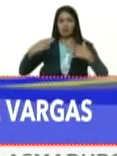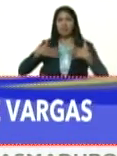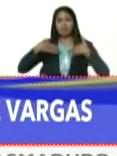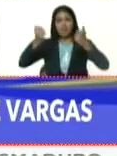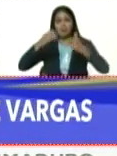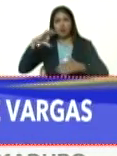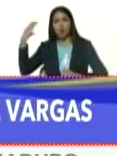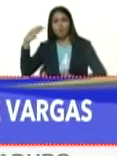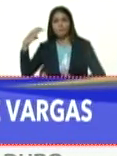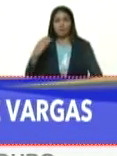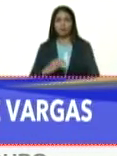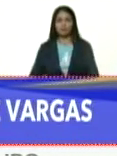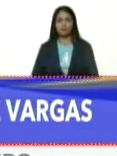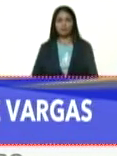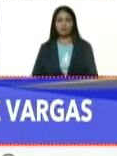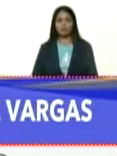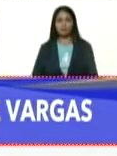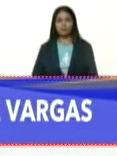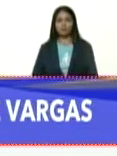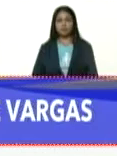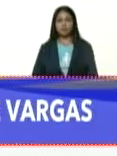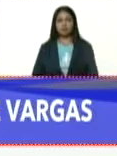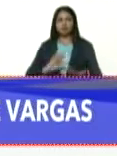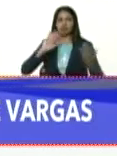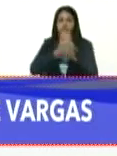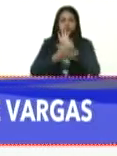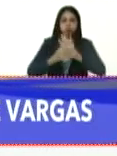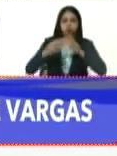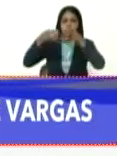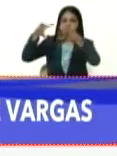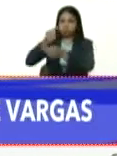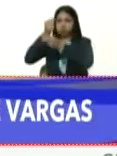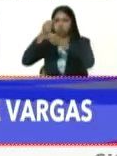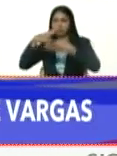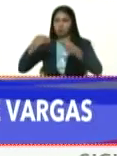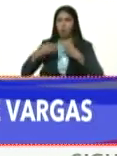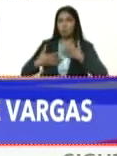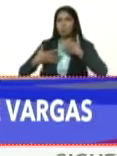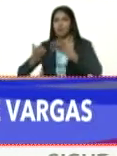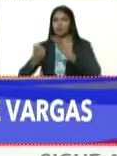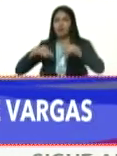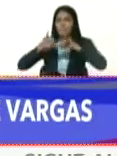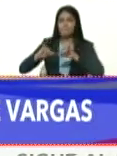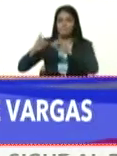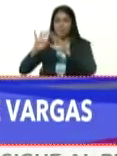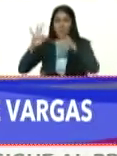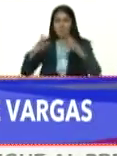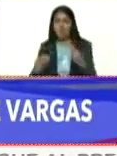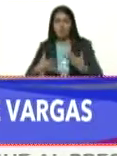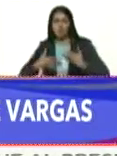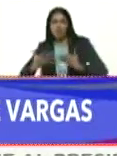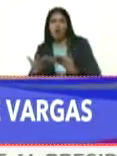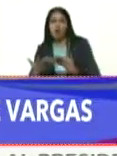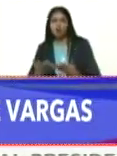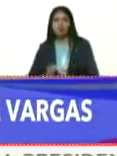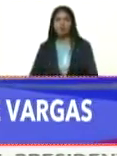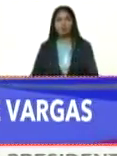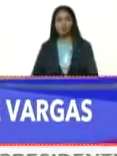salven Colombia. Del desastre de la oligarquía, del entreguismo de la oligarquía.